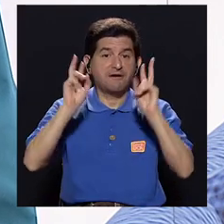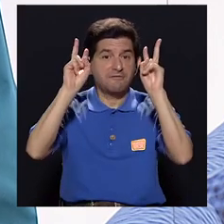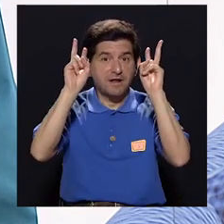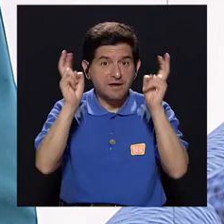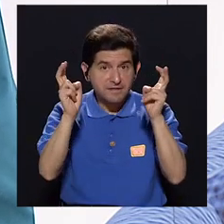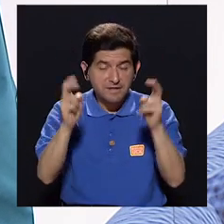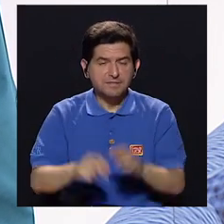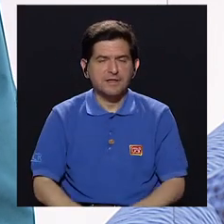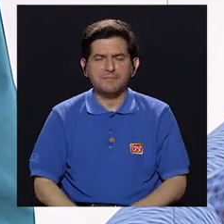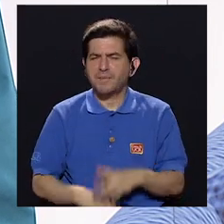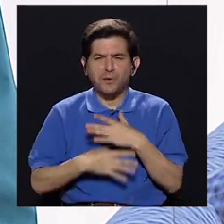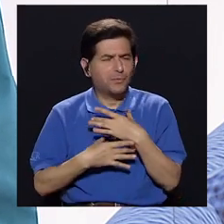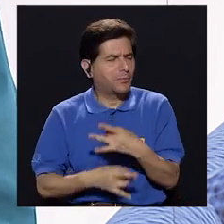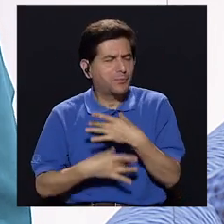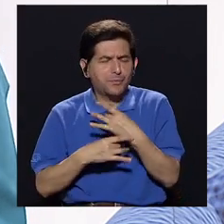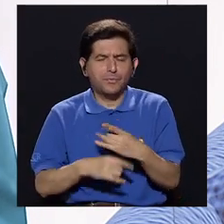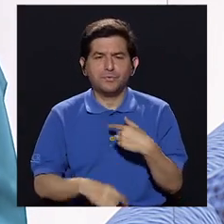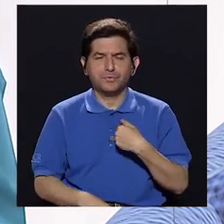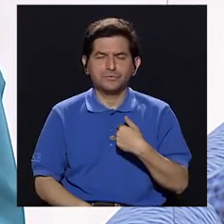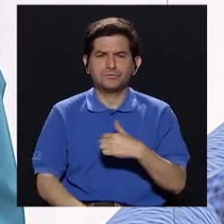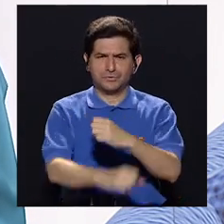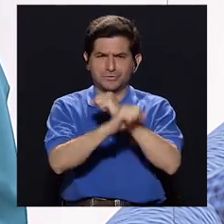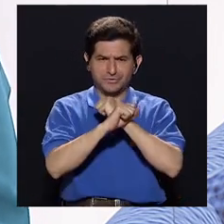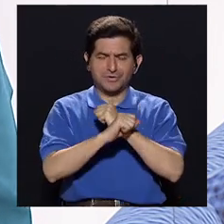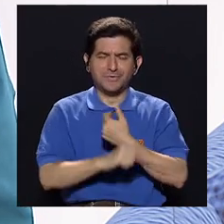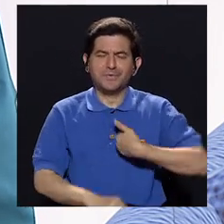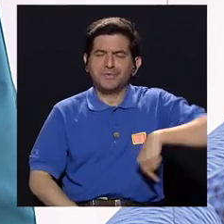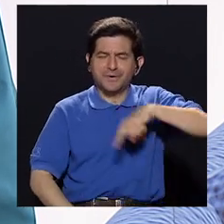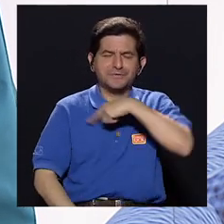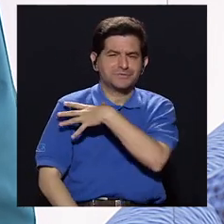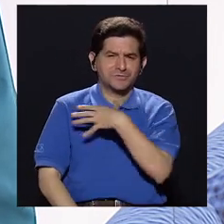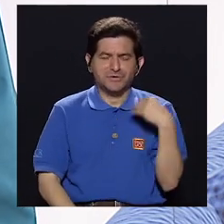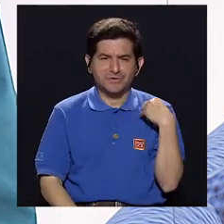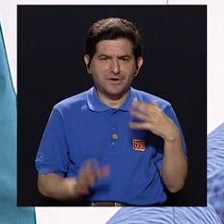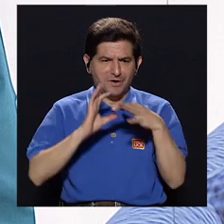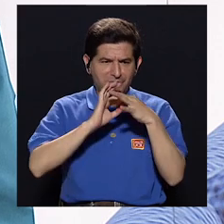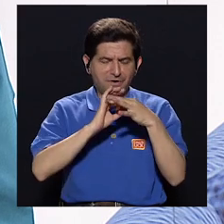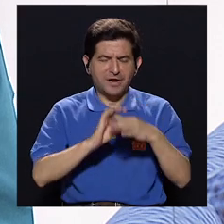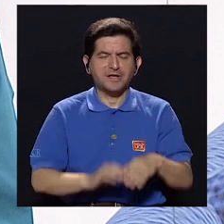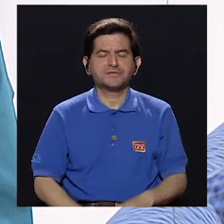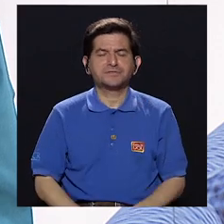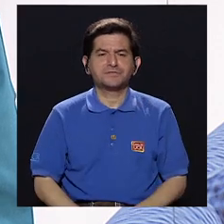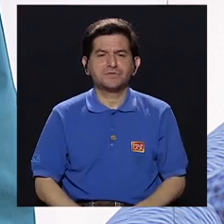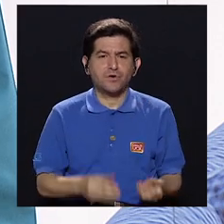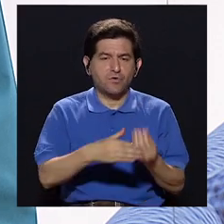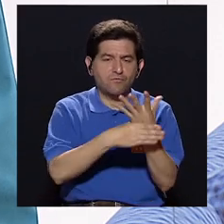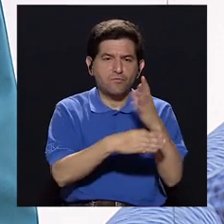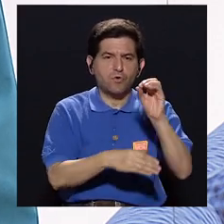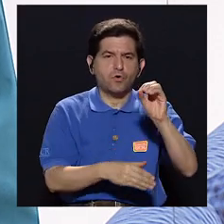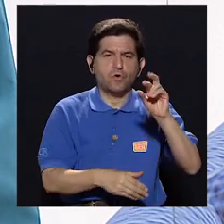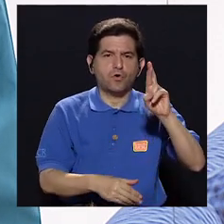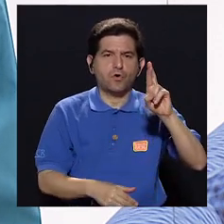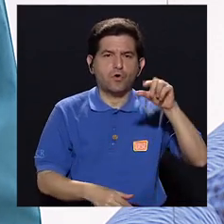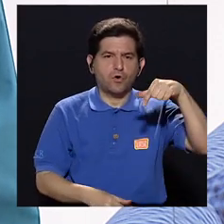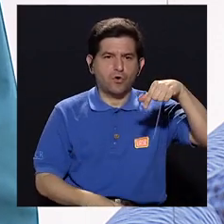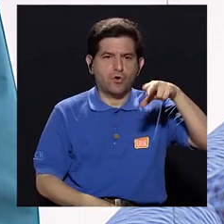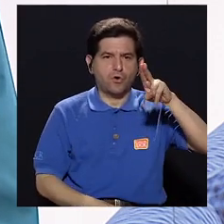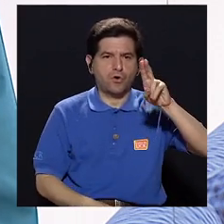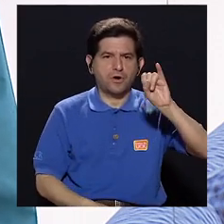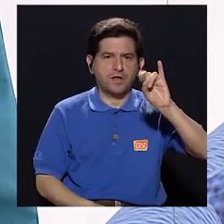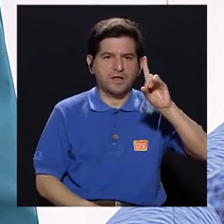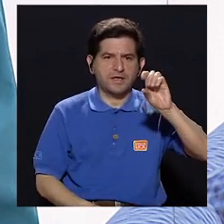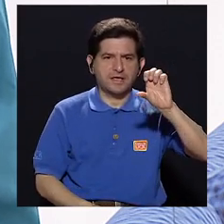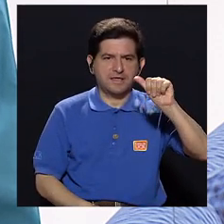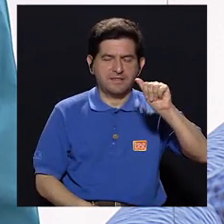tema apasionante pues estoy seguro que nos va a encantar relaciones entre las orquídeas y sus polinizadores Pero